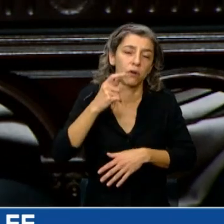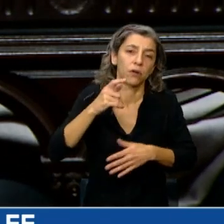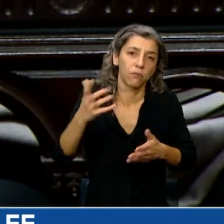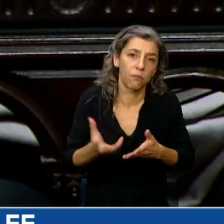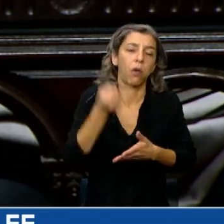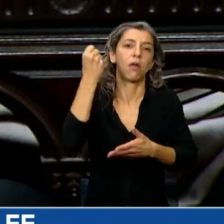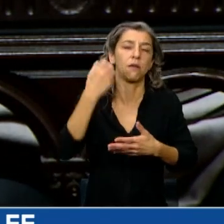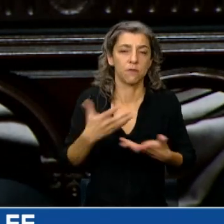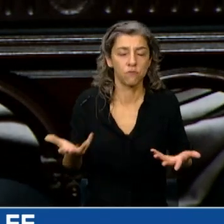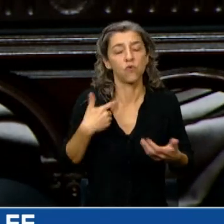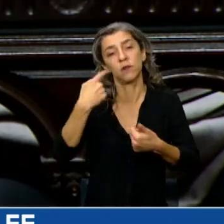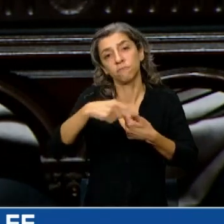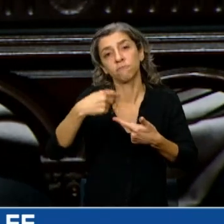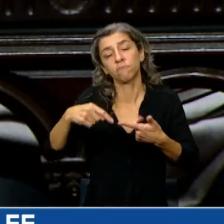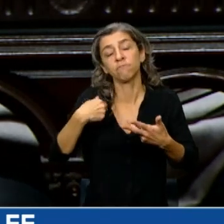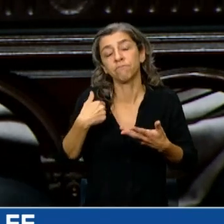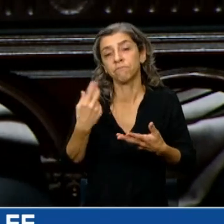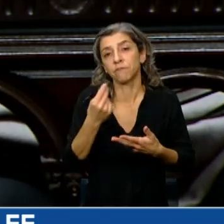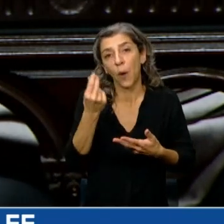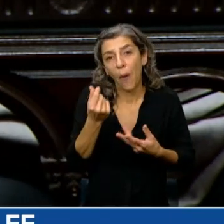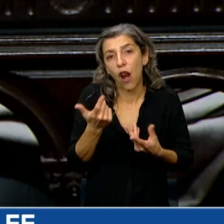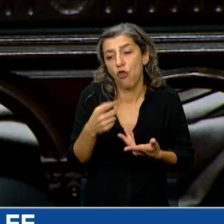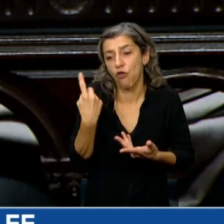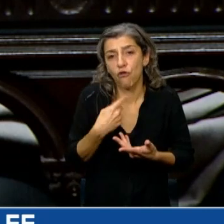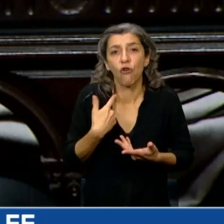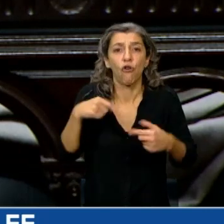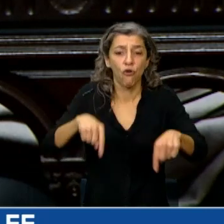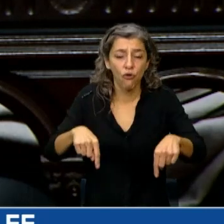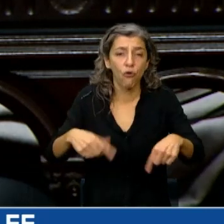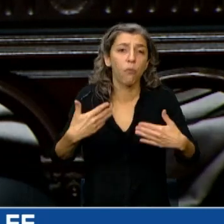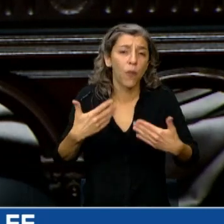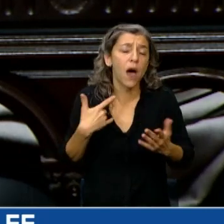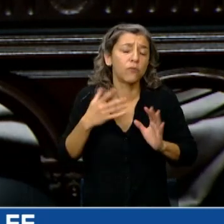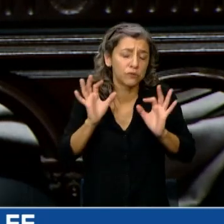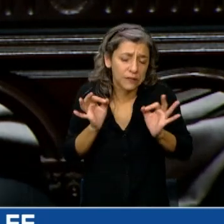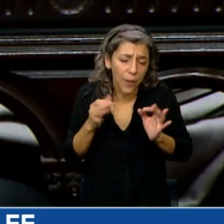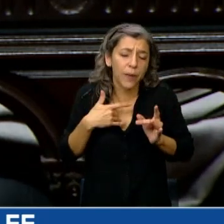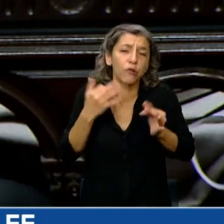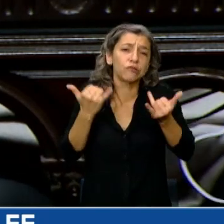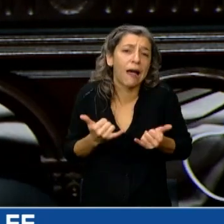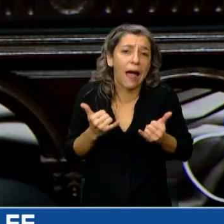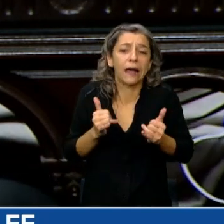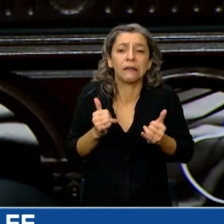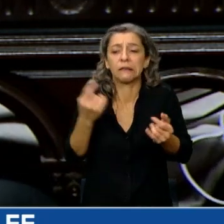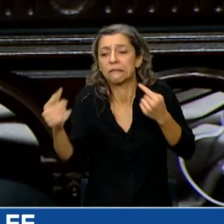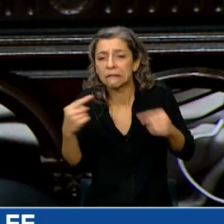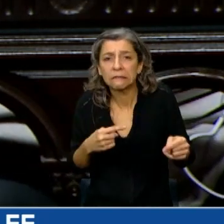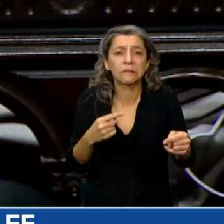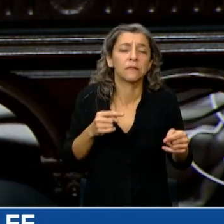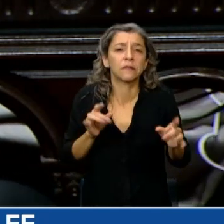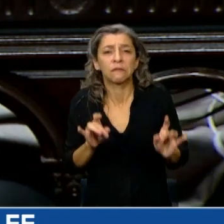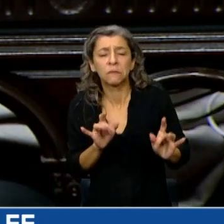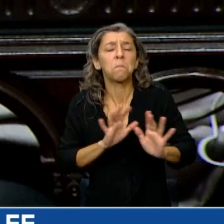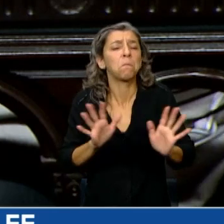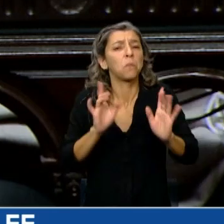que valorarlo, de que nosotros podamos encontrar, aún con todas las dificultades, las posibilidades de